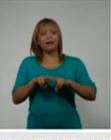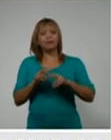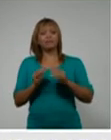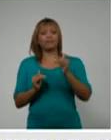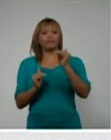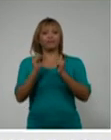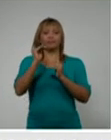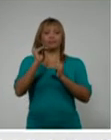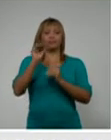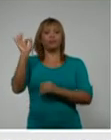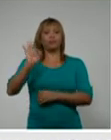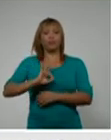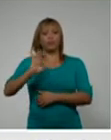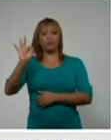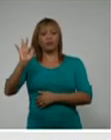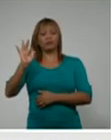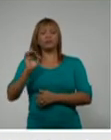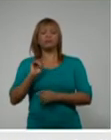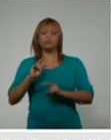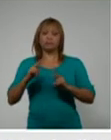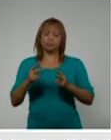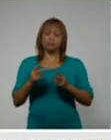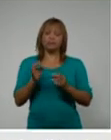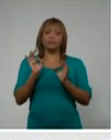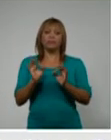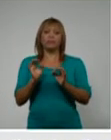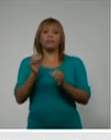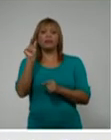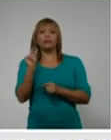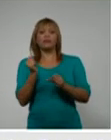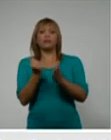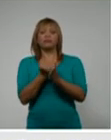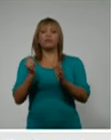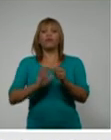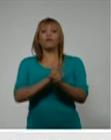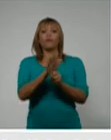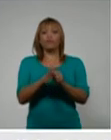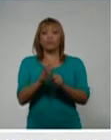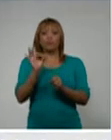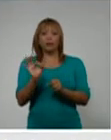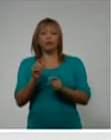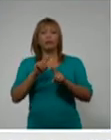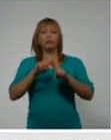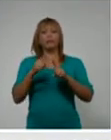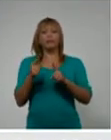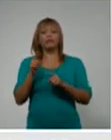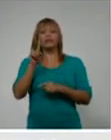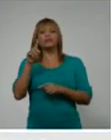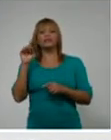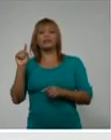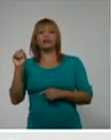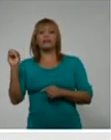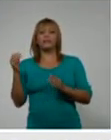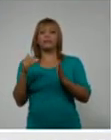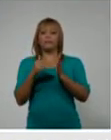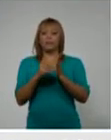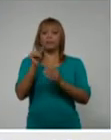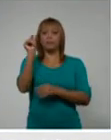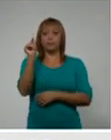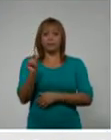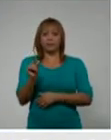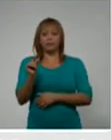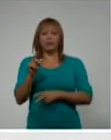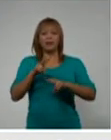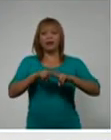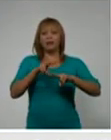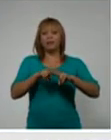país, tasa de incidencia de casos confirmados por 100.000 habitantes, La Habana con